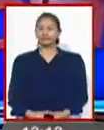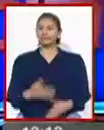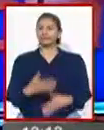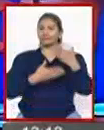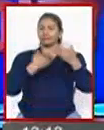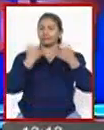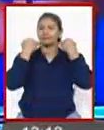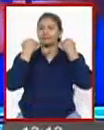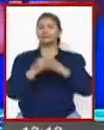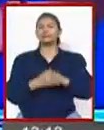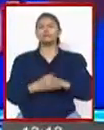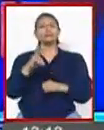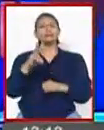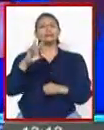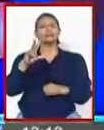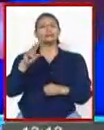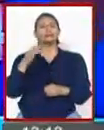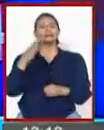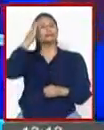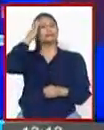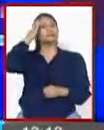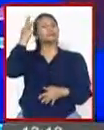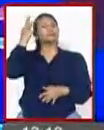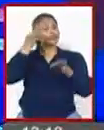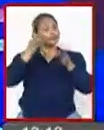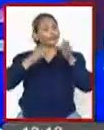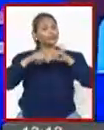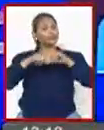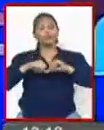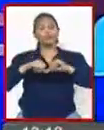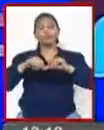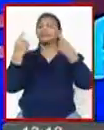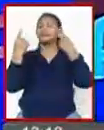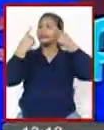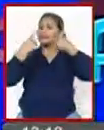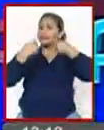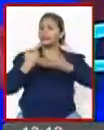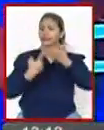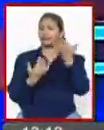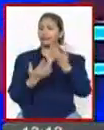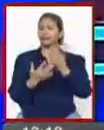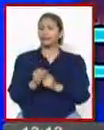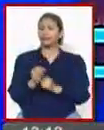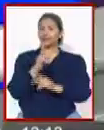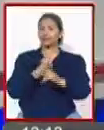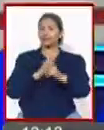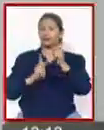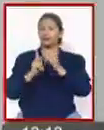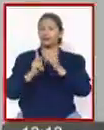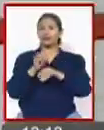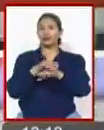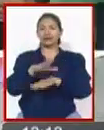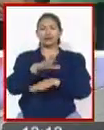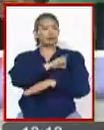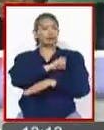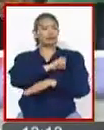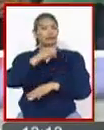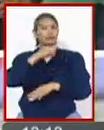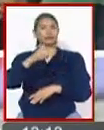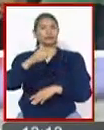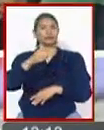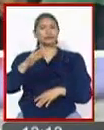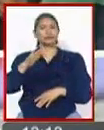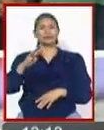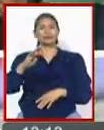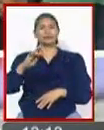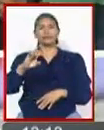Actualizamos la información en vivo sobre este tema para conocer si continúa o no estos enfrentamientos entre los presuntos avasalladores y la policía. Gabriel Terraza se encuentra